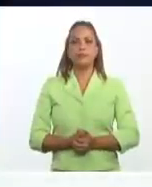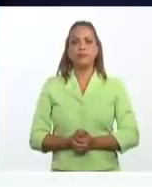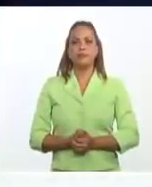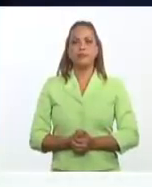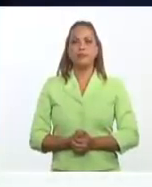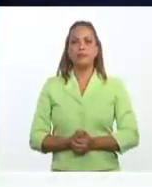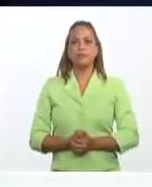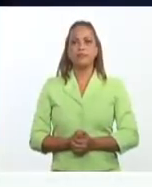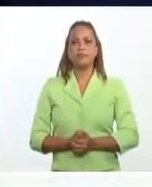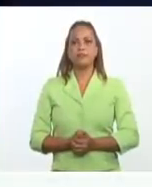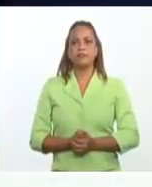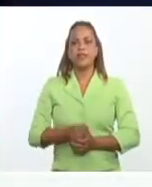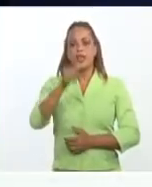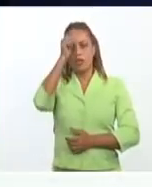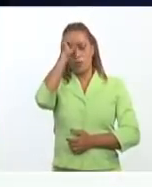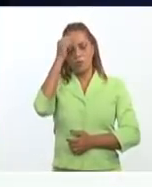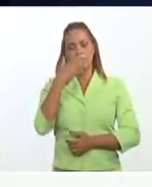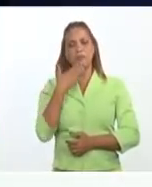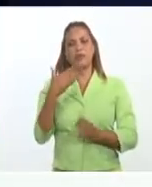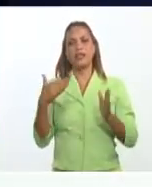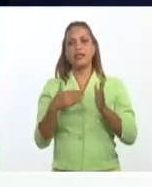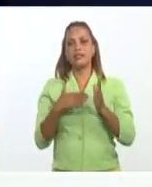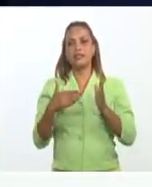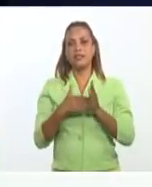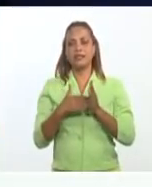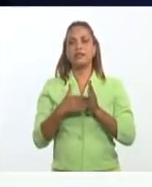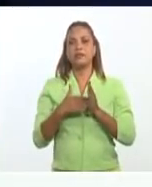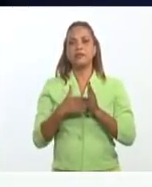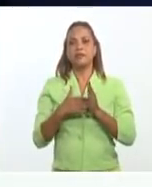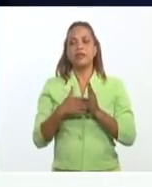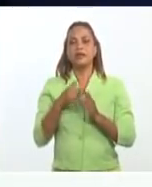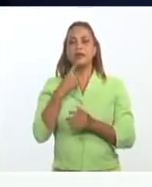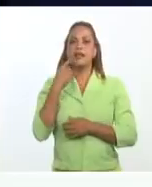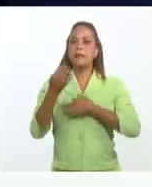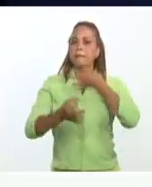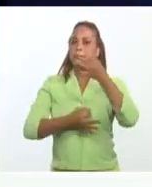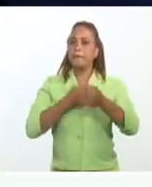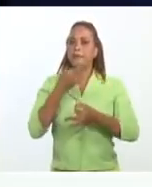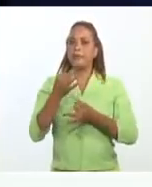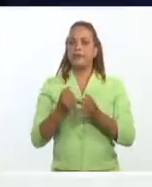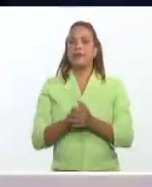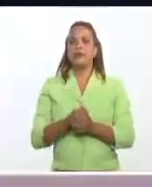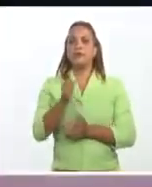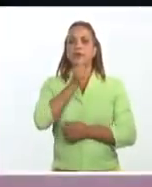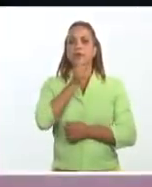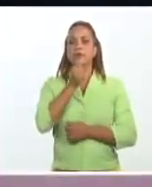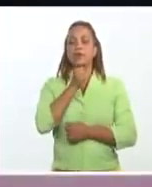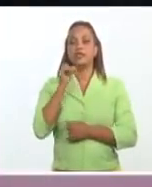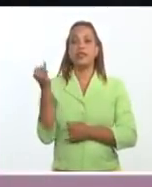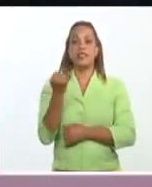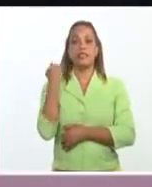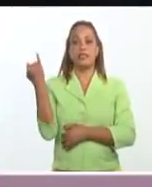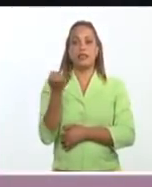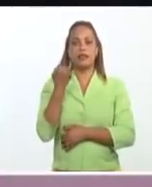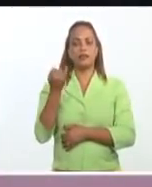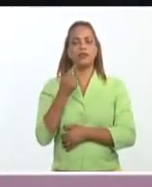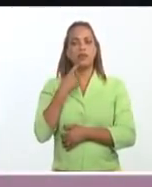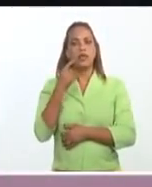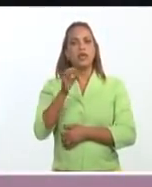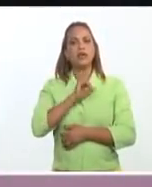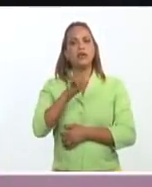Como cada domingo, las buenas tardes y la bienvenida para Oliver Zamora Oria y su habitual comentario del acontecer internacional que hoy tiene que ver también con Estados Unidos